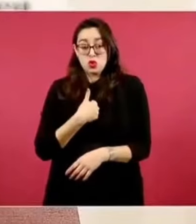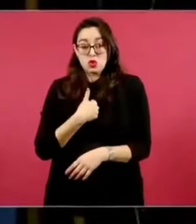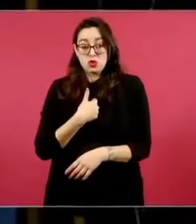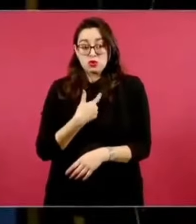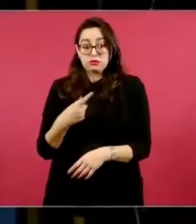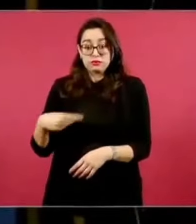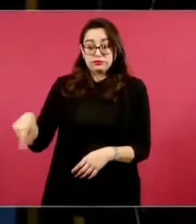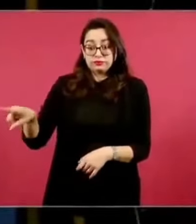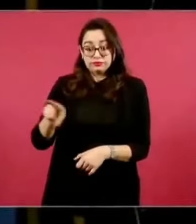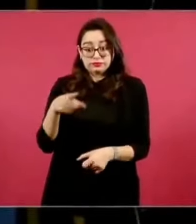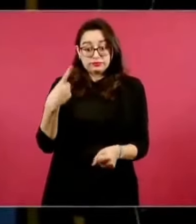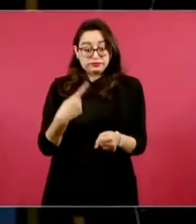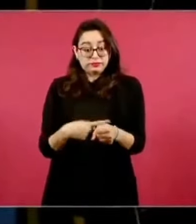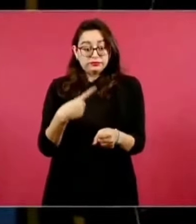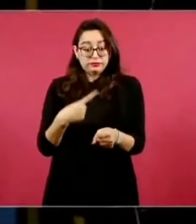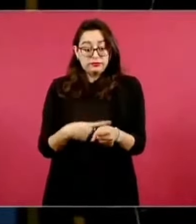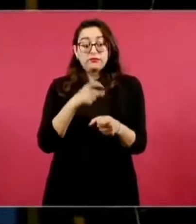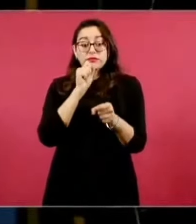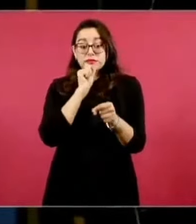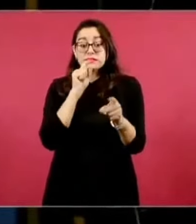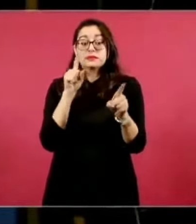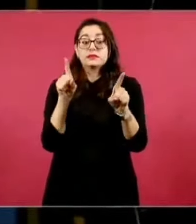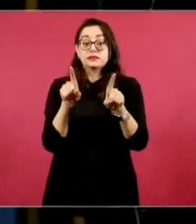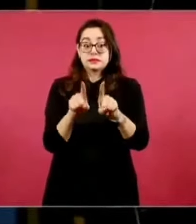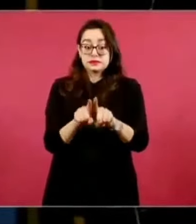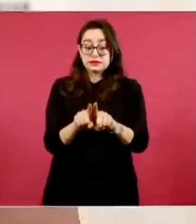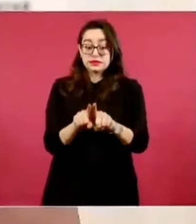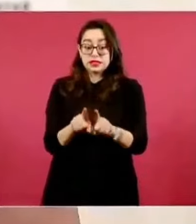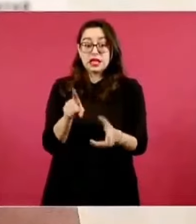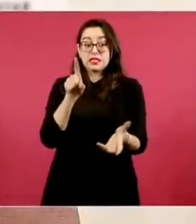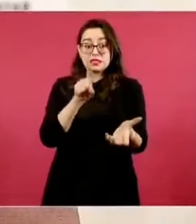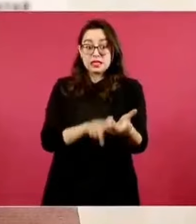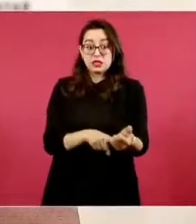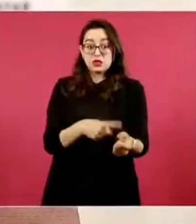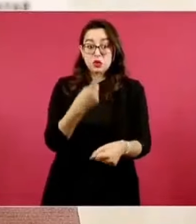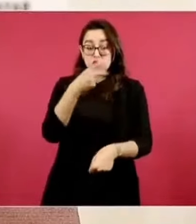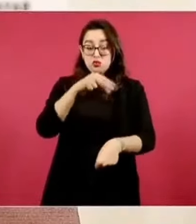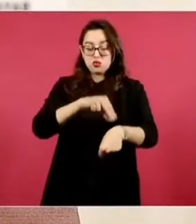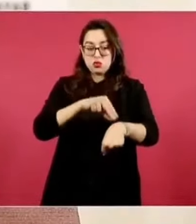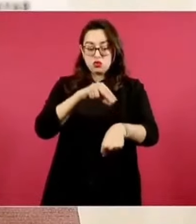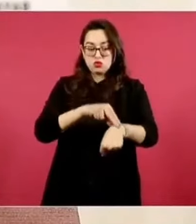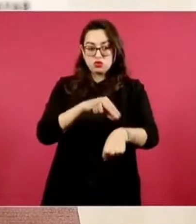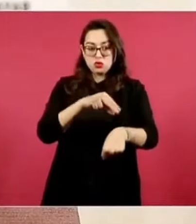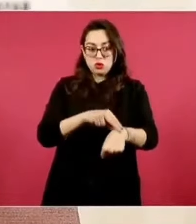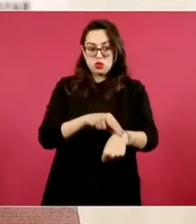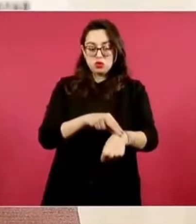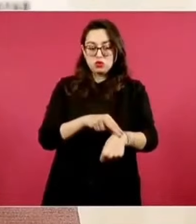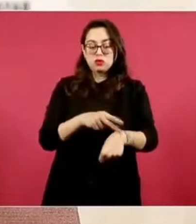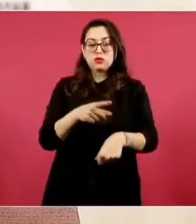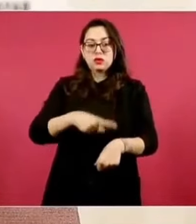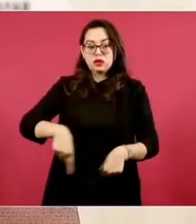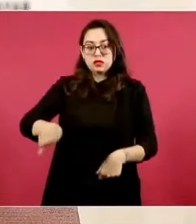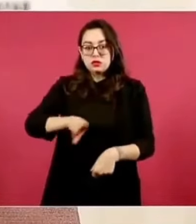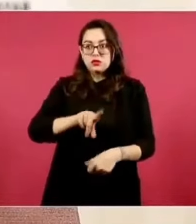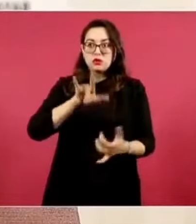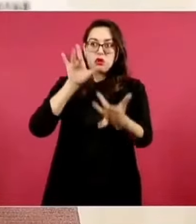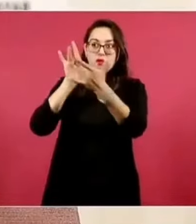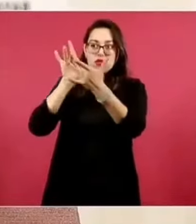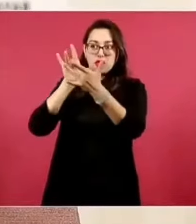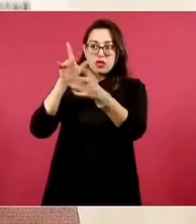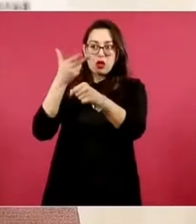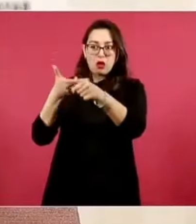pacientes pero parece que acompañados Por la asesoría de un médico mexicano consultaron esto en España en el